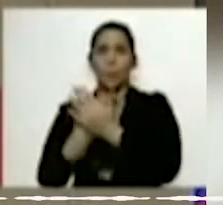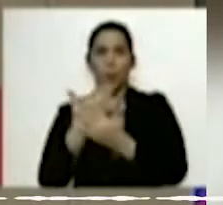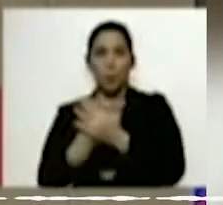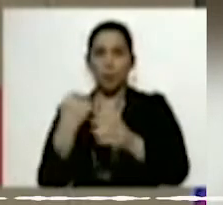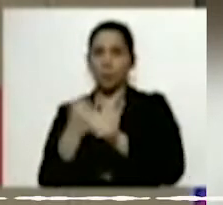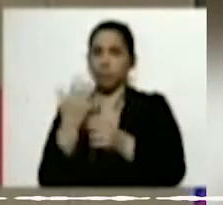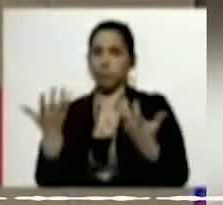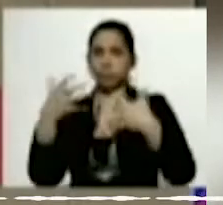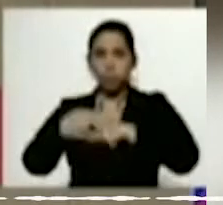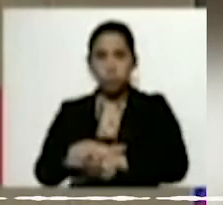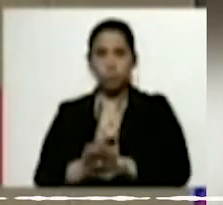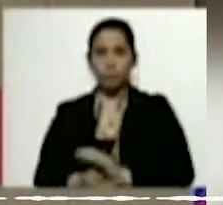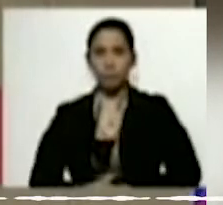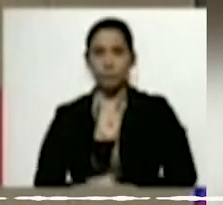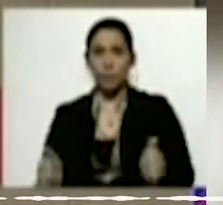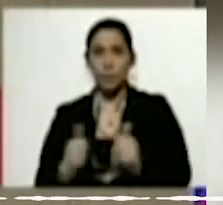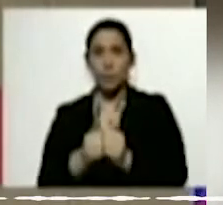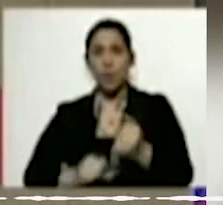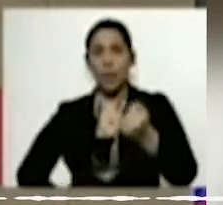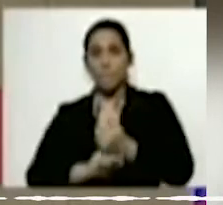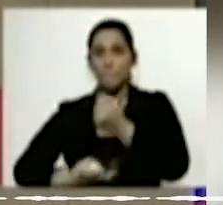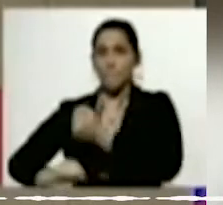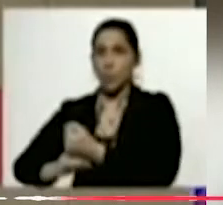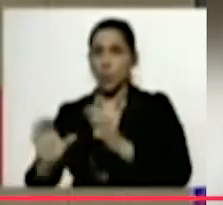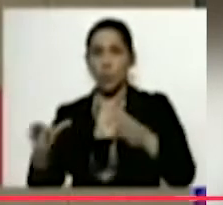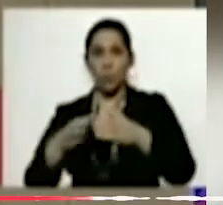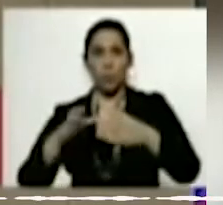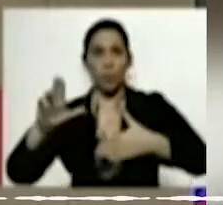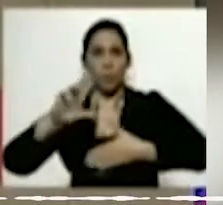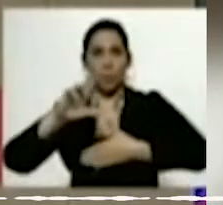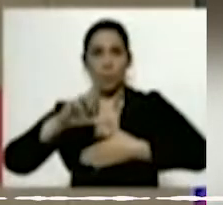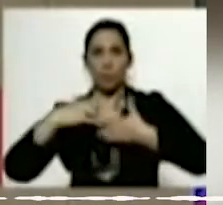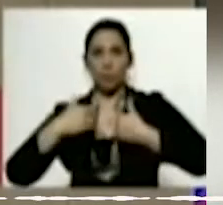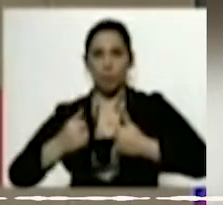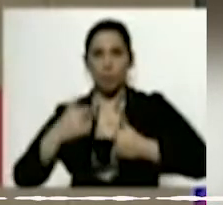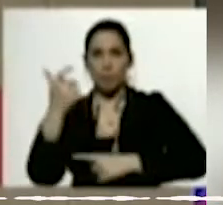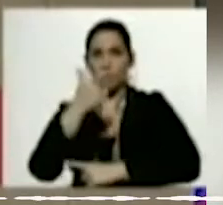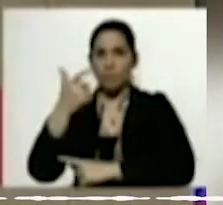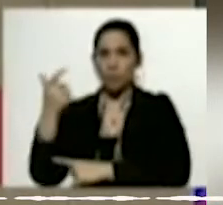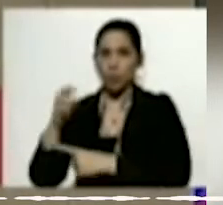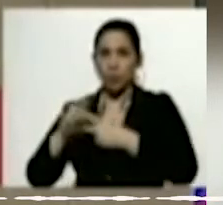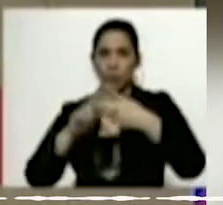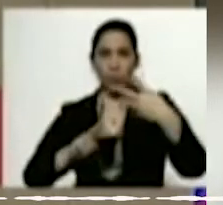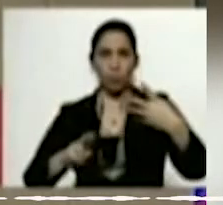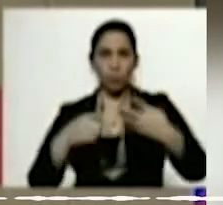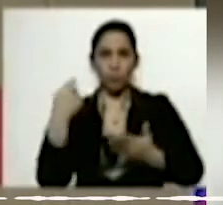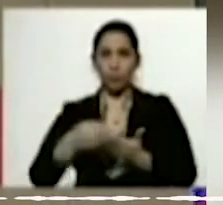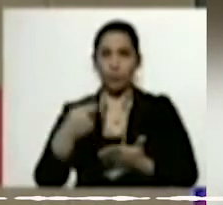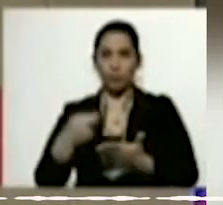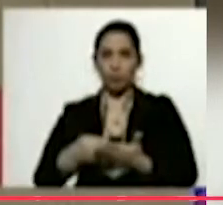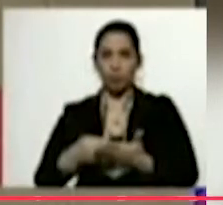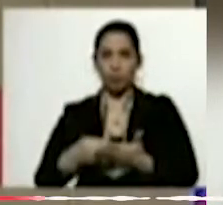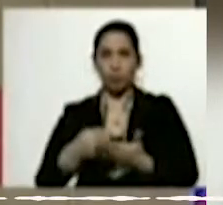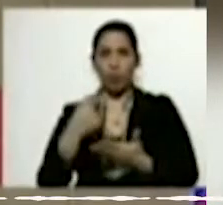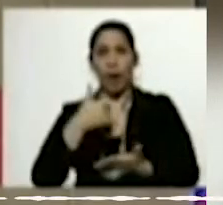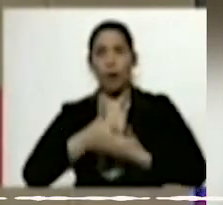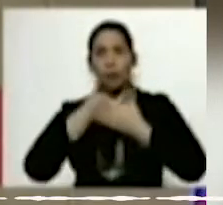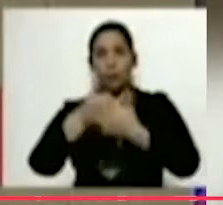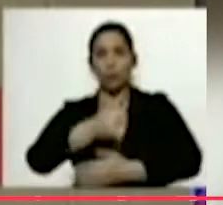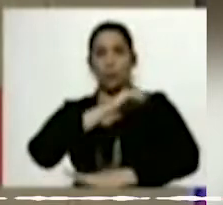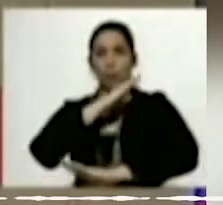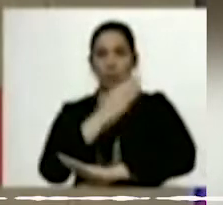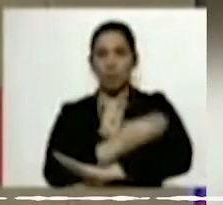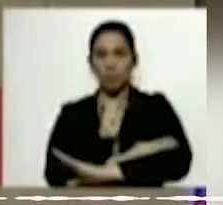coordinadamente con el apoyo de la OPS en la búsqueda de recursos financieros que contribuyan al